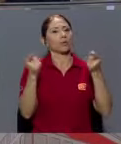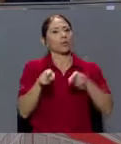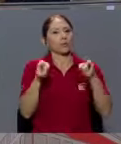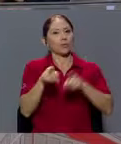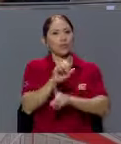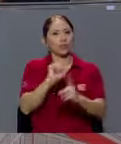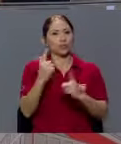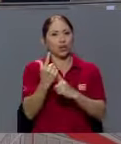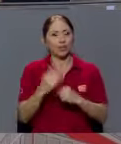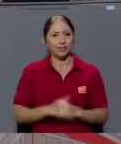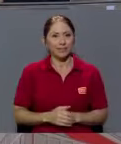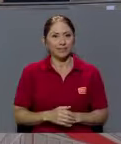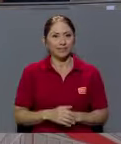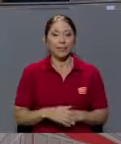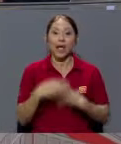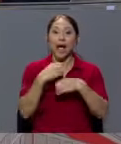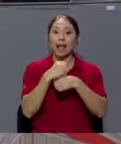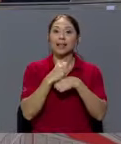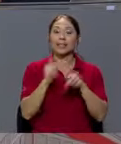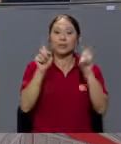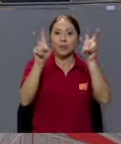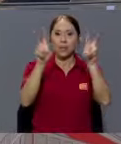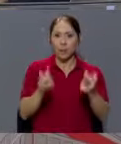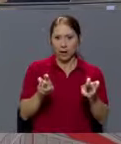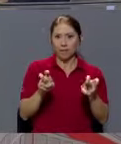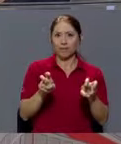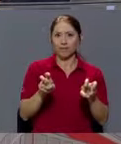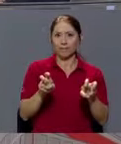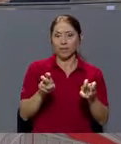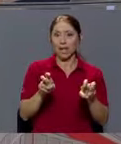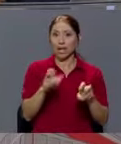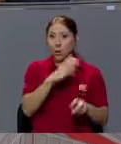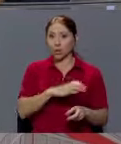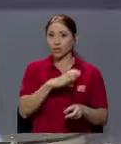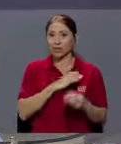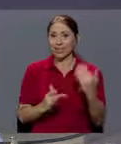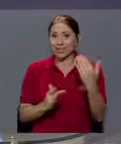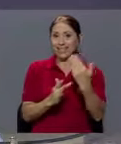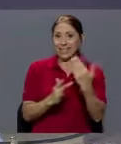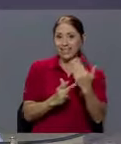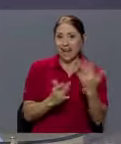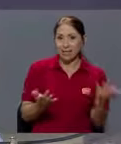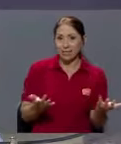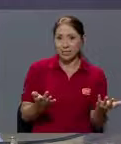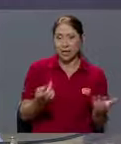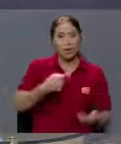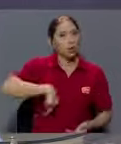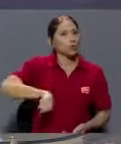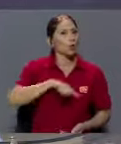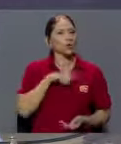prueba, al realizarse una prueba en condiciones técnicas, de verdad que nosotros no las cuestionamos, de condiciones técnicas muy